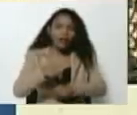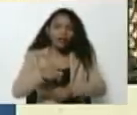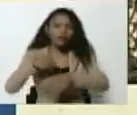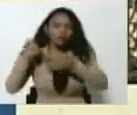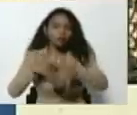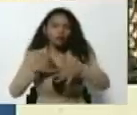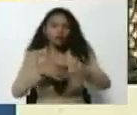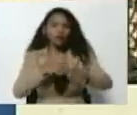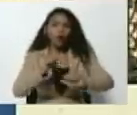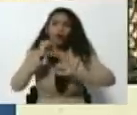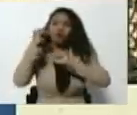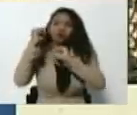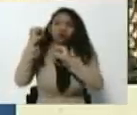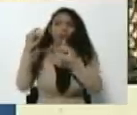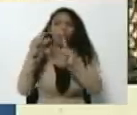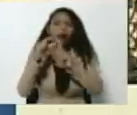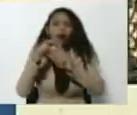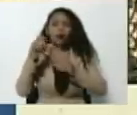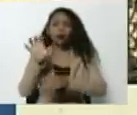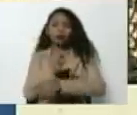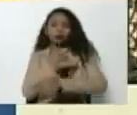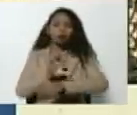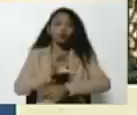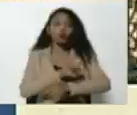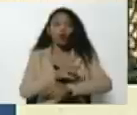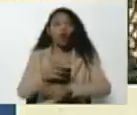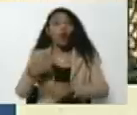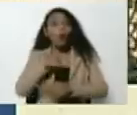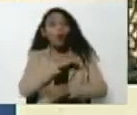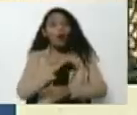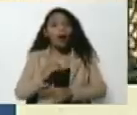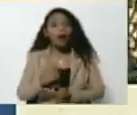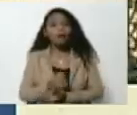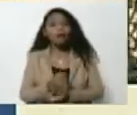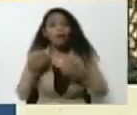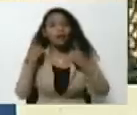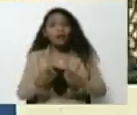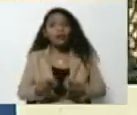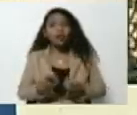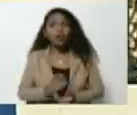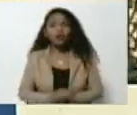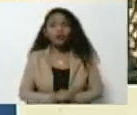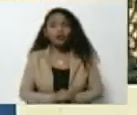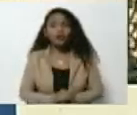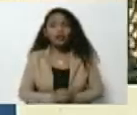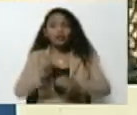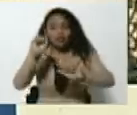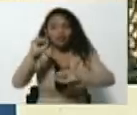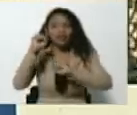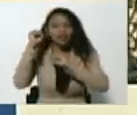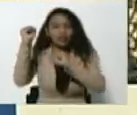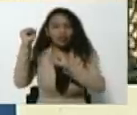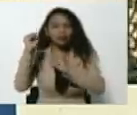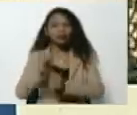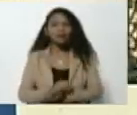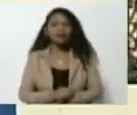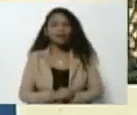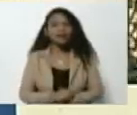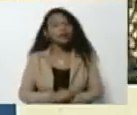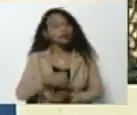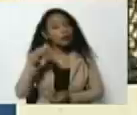consignas, llegamos aquí con la indeclinable decisión de vencer. Y